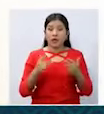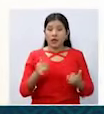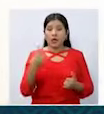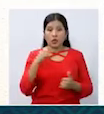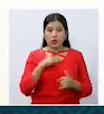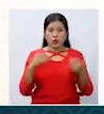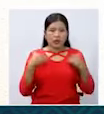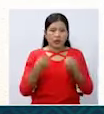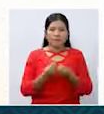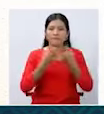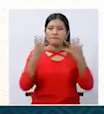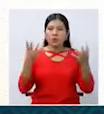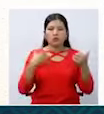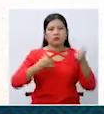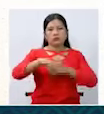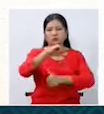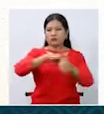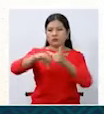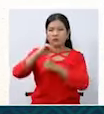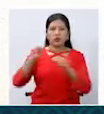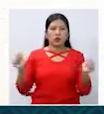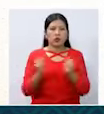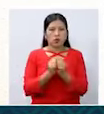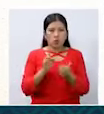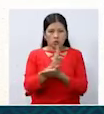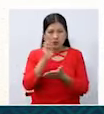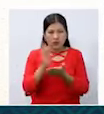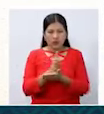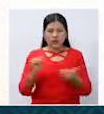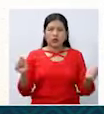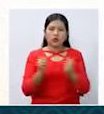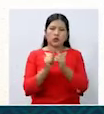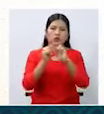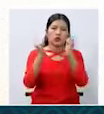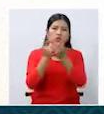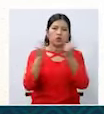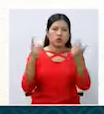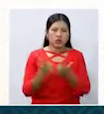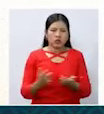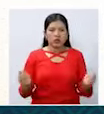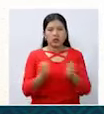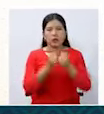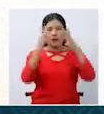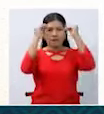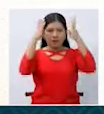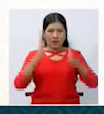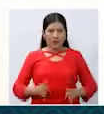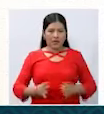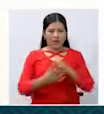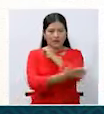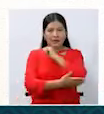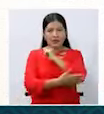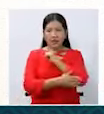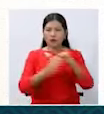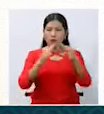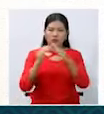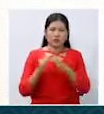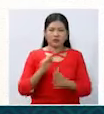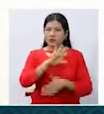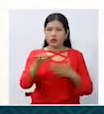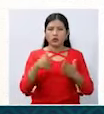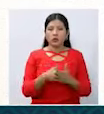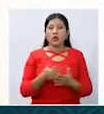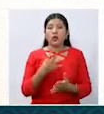muchas socializaciones con las universidades, los sectores sociales, los maestros rurales, los maestros urbanos,